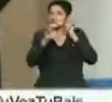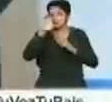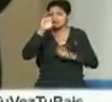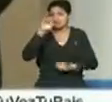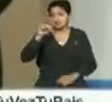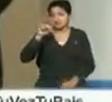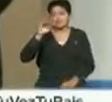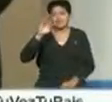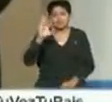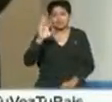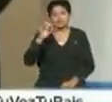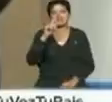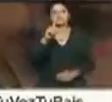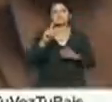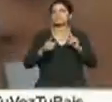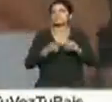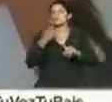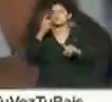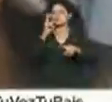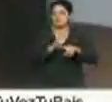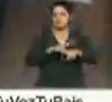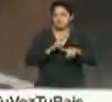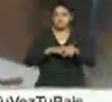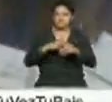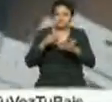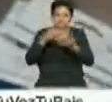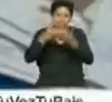primera empresa a nivel internacional en realizar esta